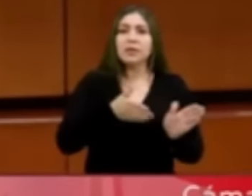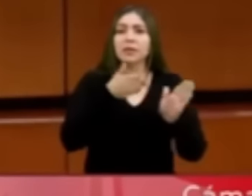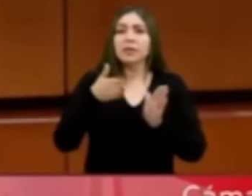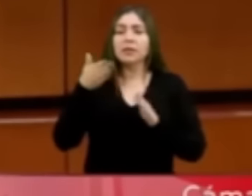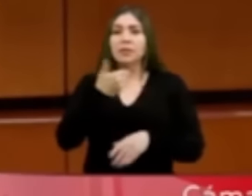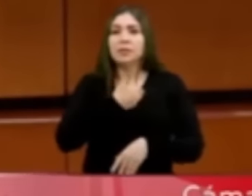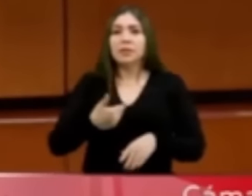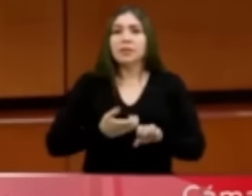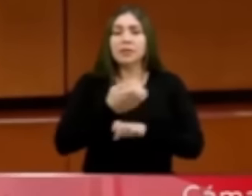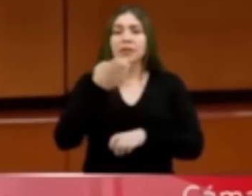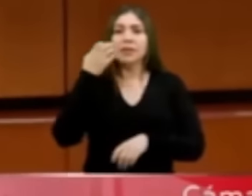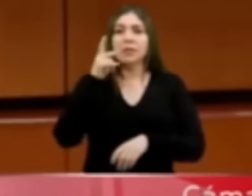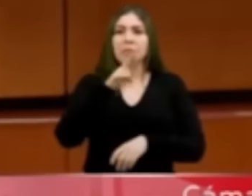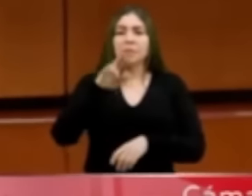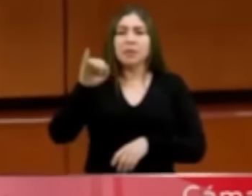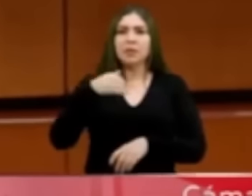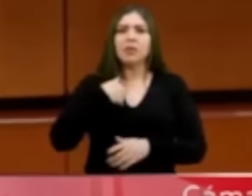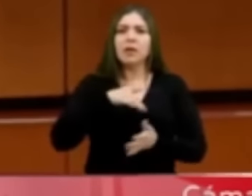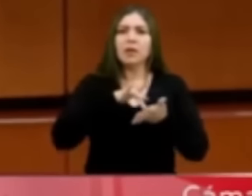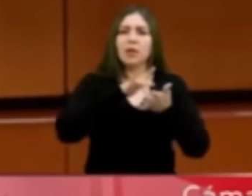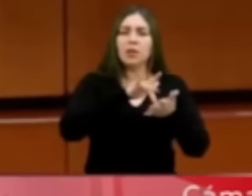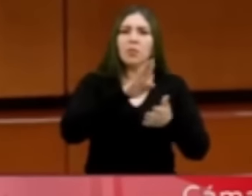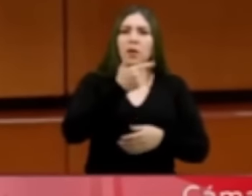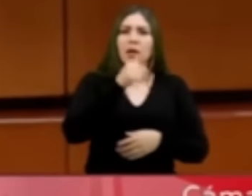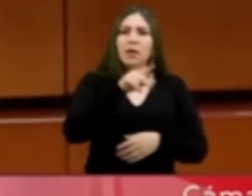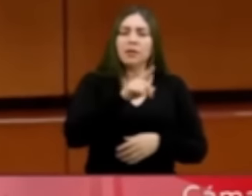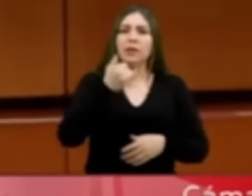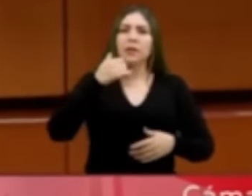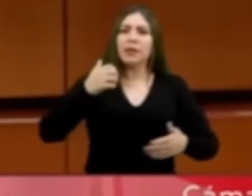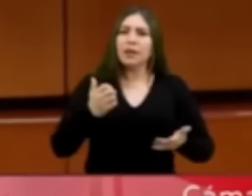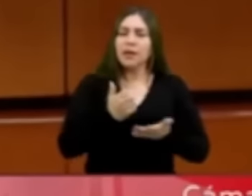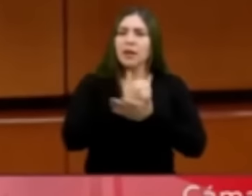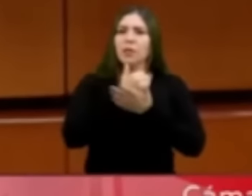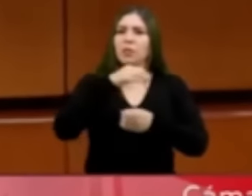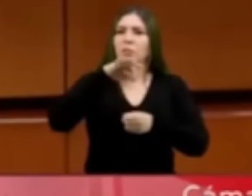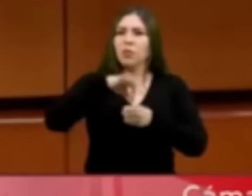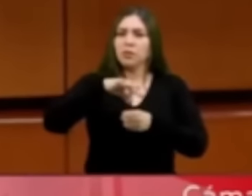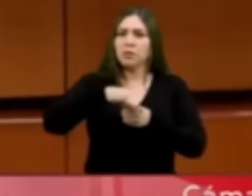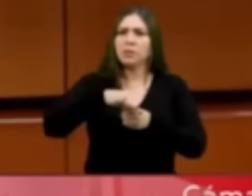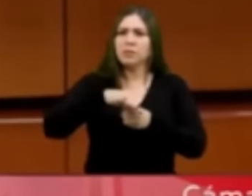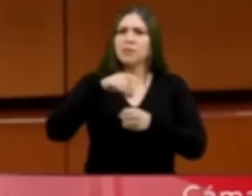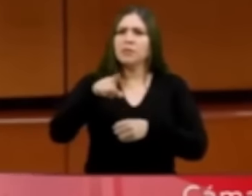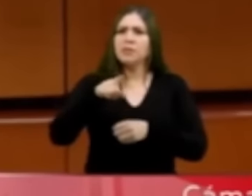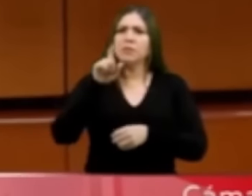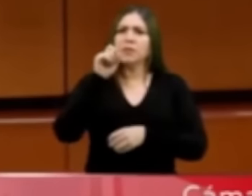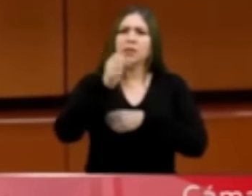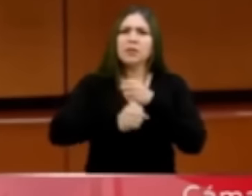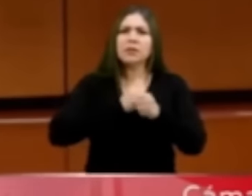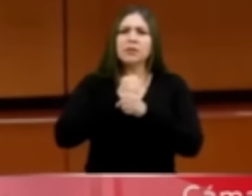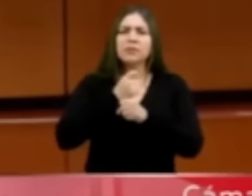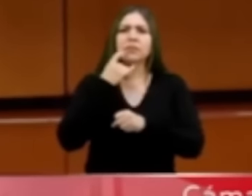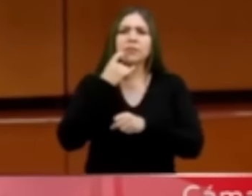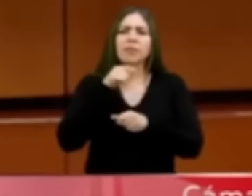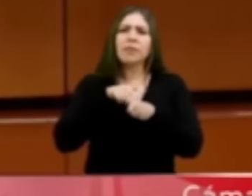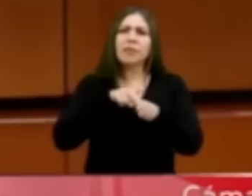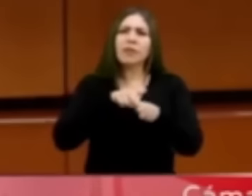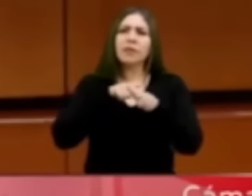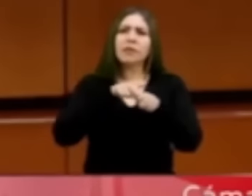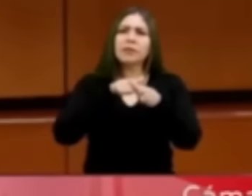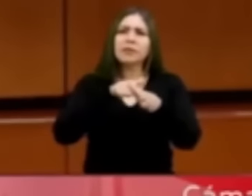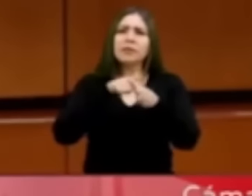bien de Veracruz, apoyé a Buganza y prácticamente ganamos la elección. Seguimos luchando 20 años hasta que ganamos el gobierno del